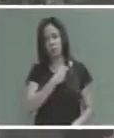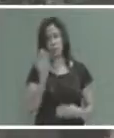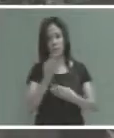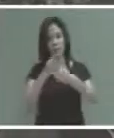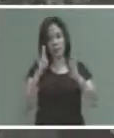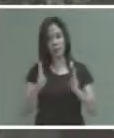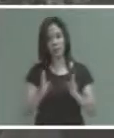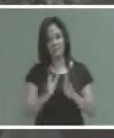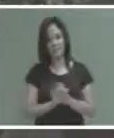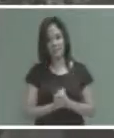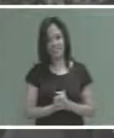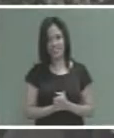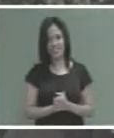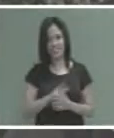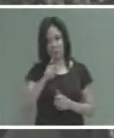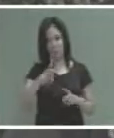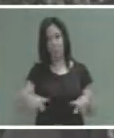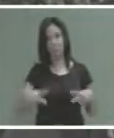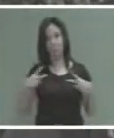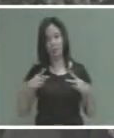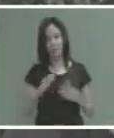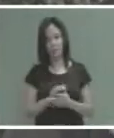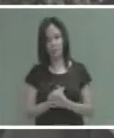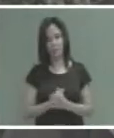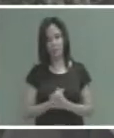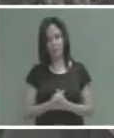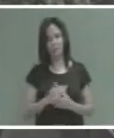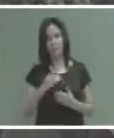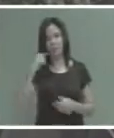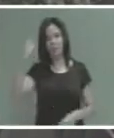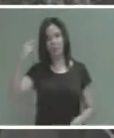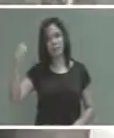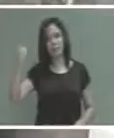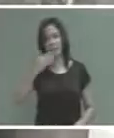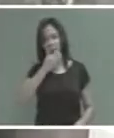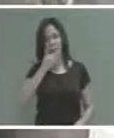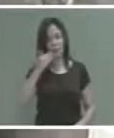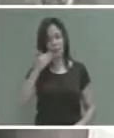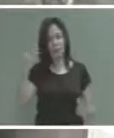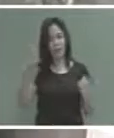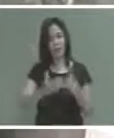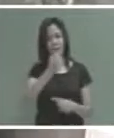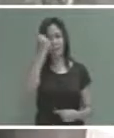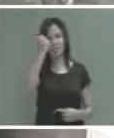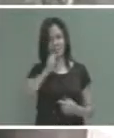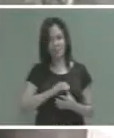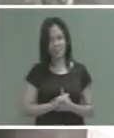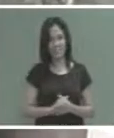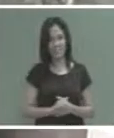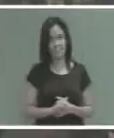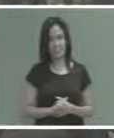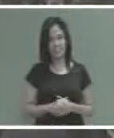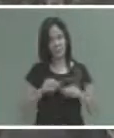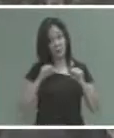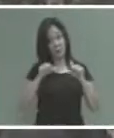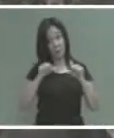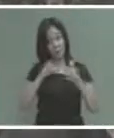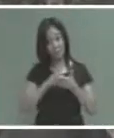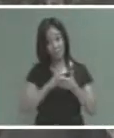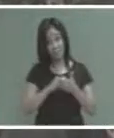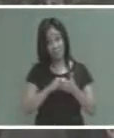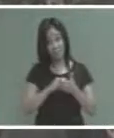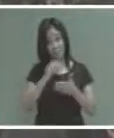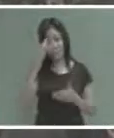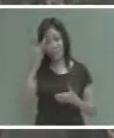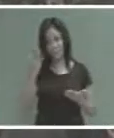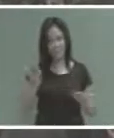televidente tu vida, tu obra. Te deseamos el mayor de los éxitos y continúa así,